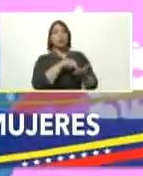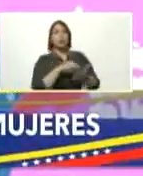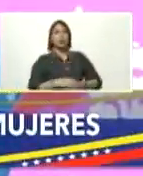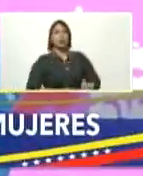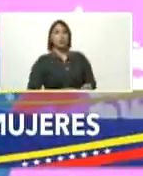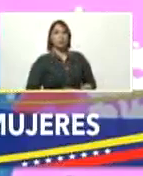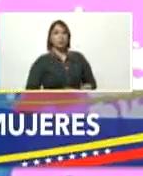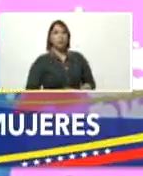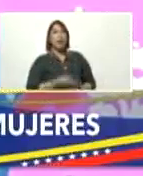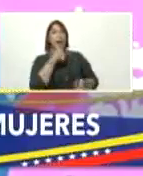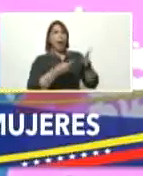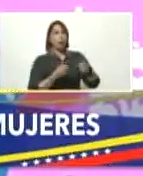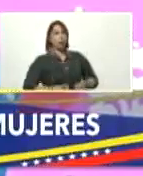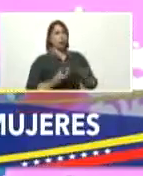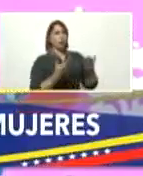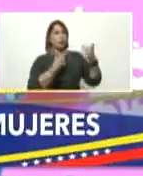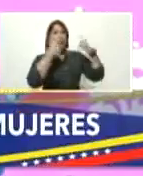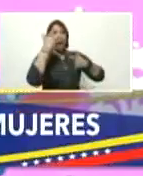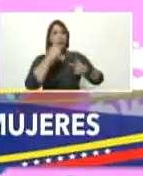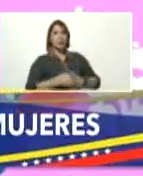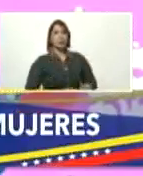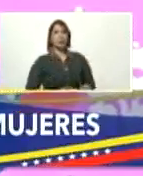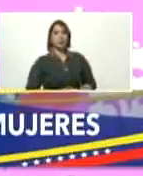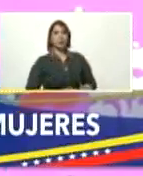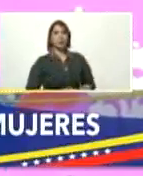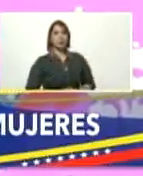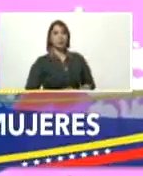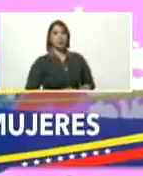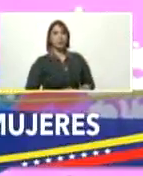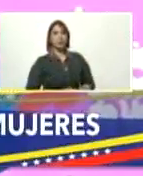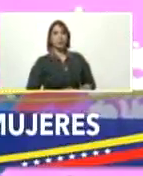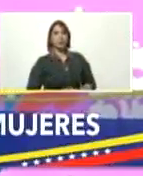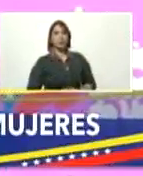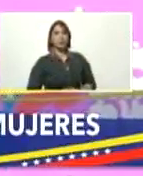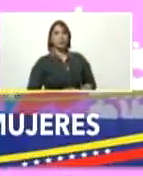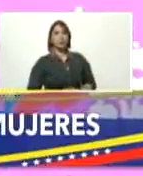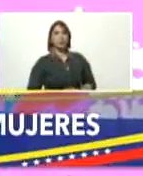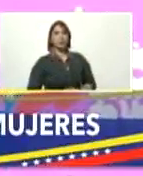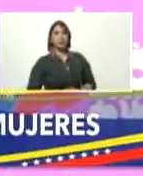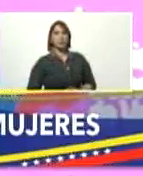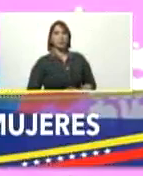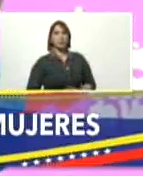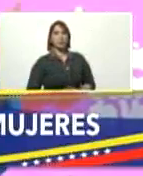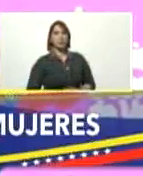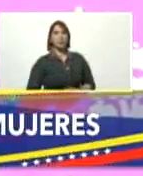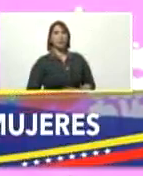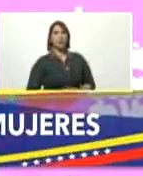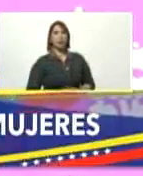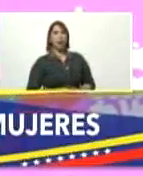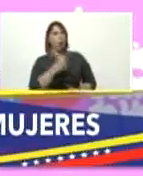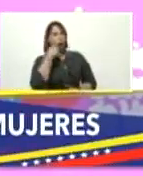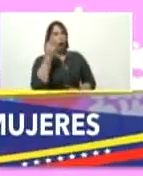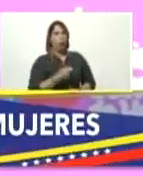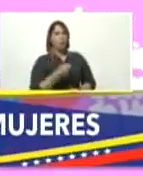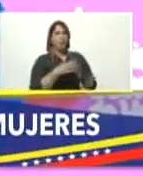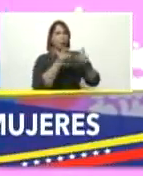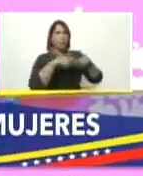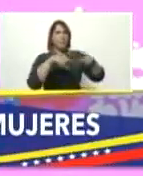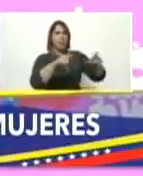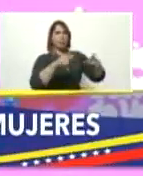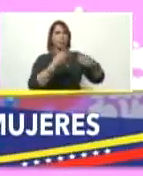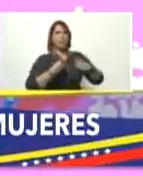Y si algo llegó con el comandante Hugo Chávez fue restar patriarcado a todos los espacios de la vida